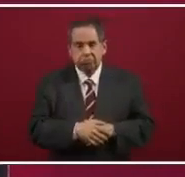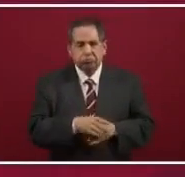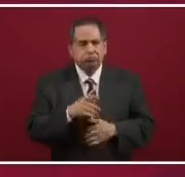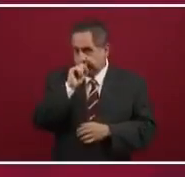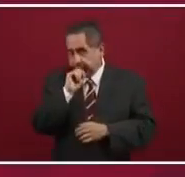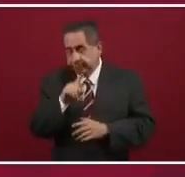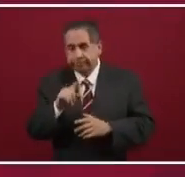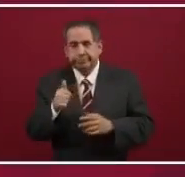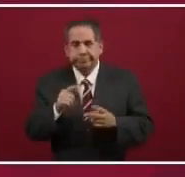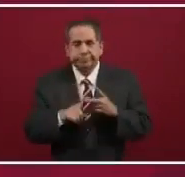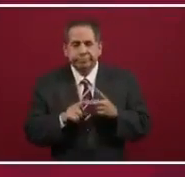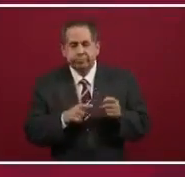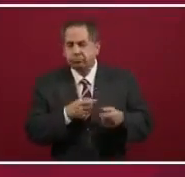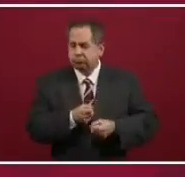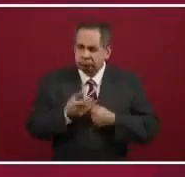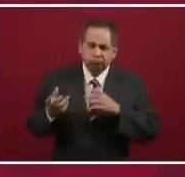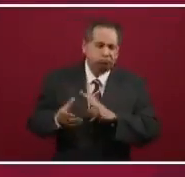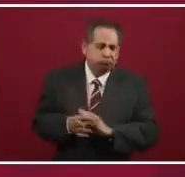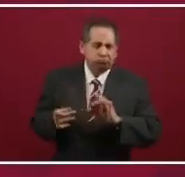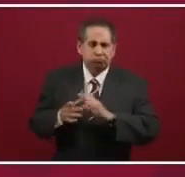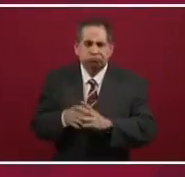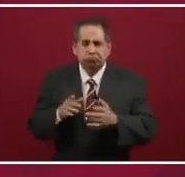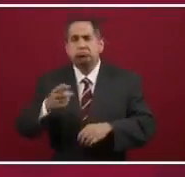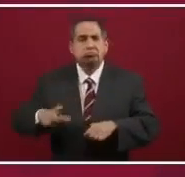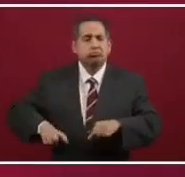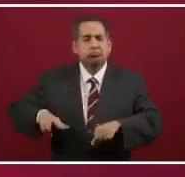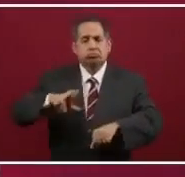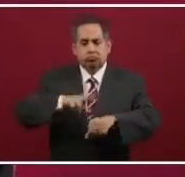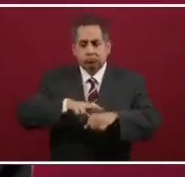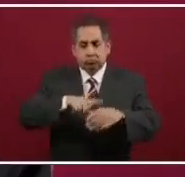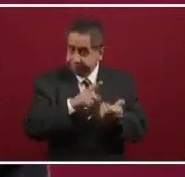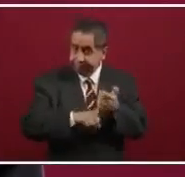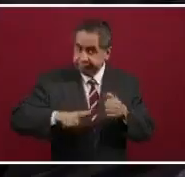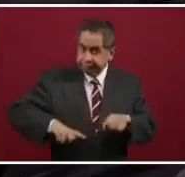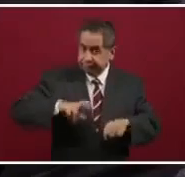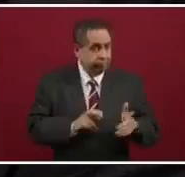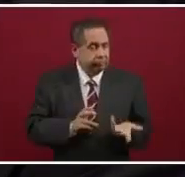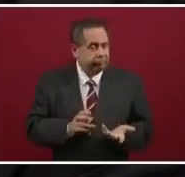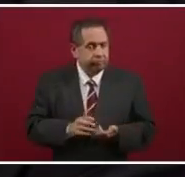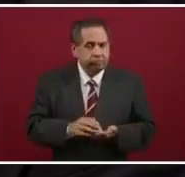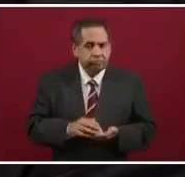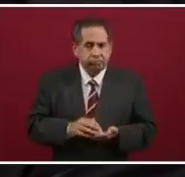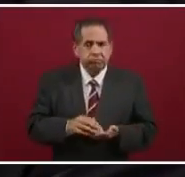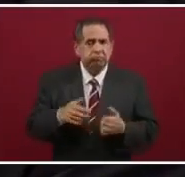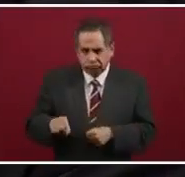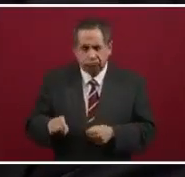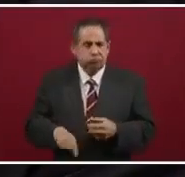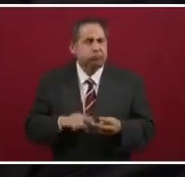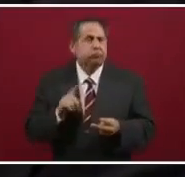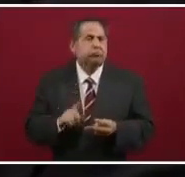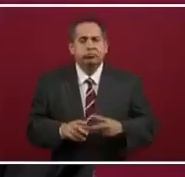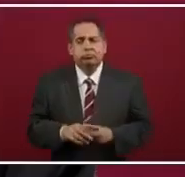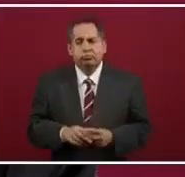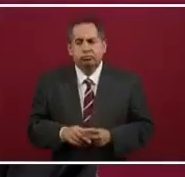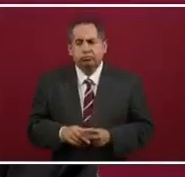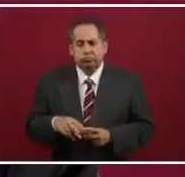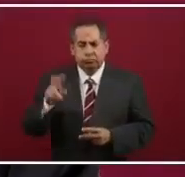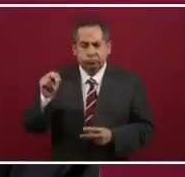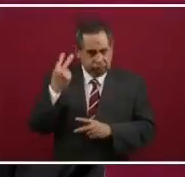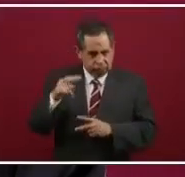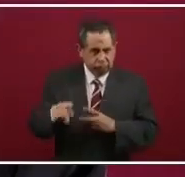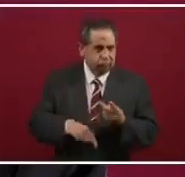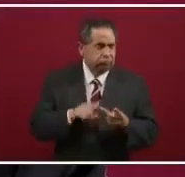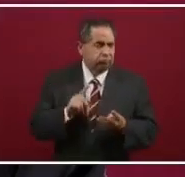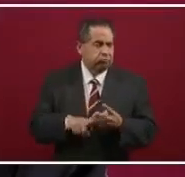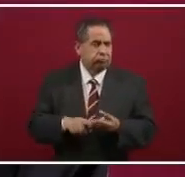pendiente también y se han manifestado gobernadores de la frontera, gobernadores de Texas, de Nuevo